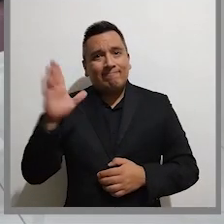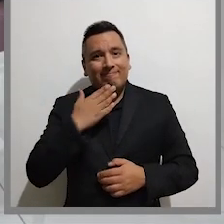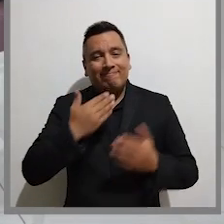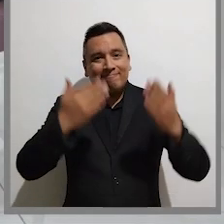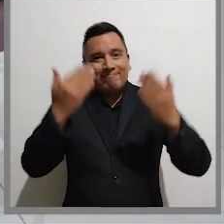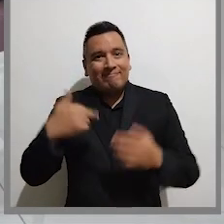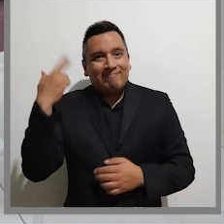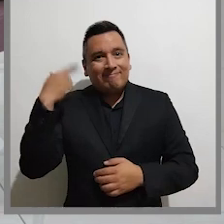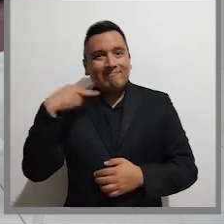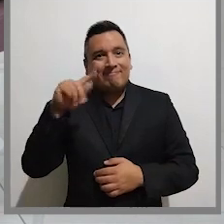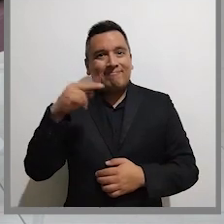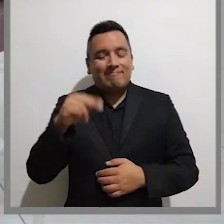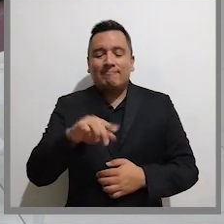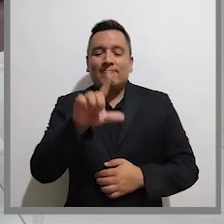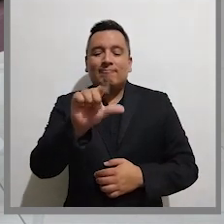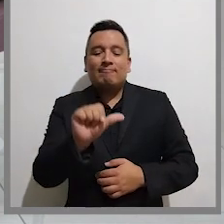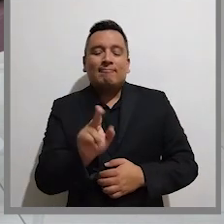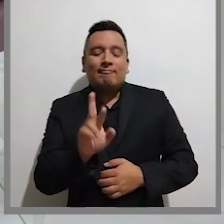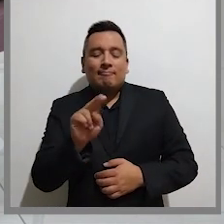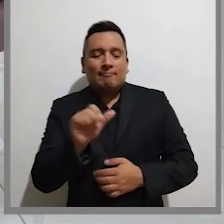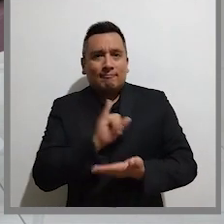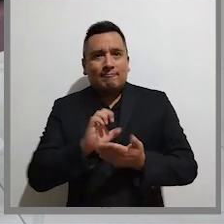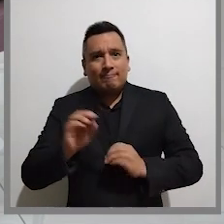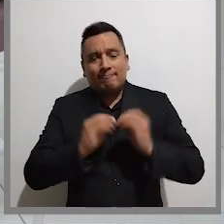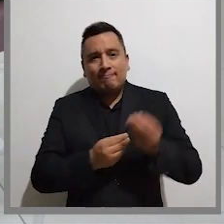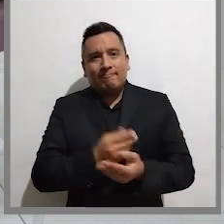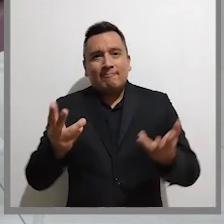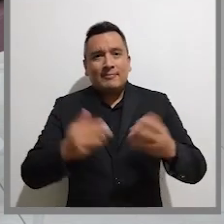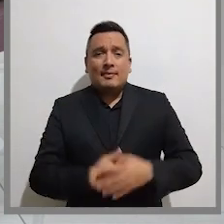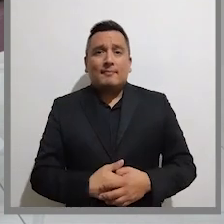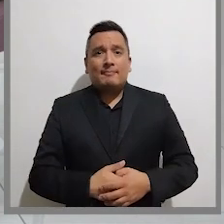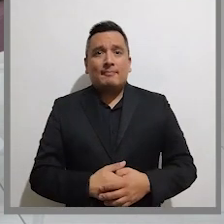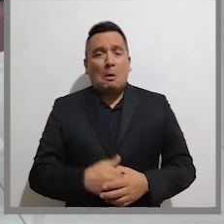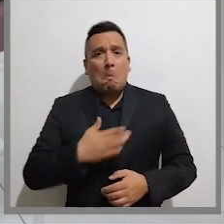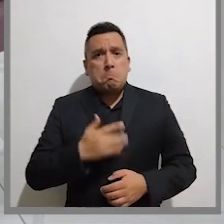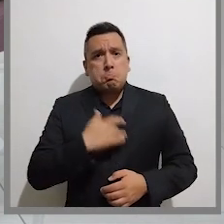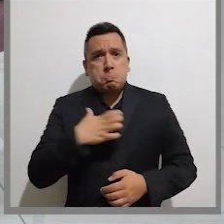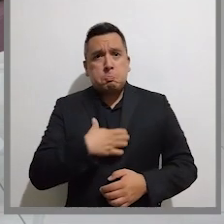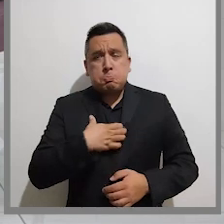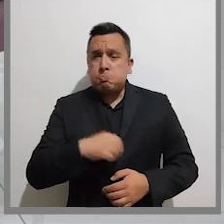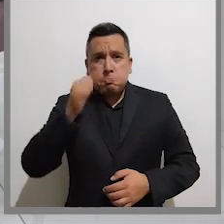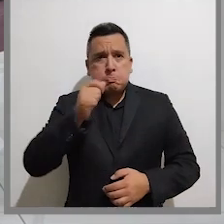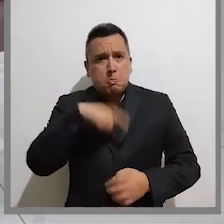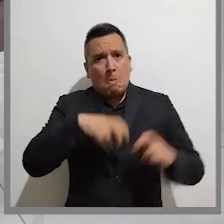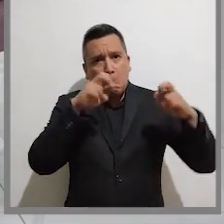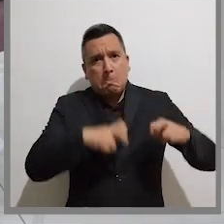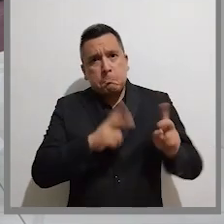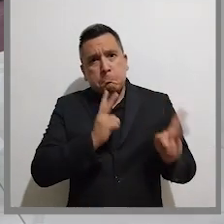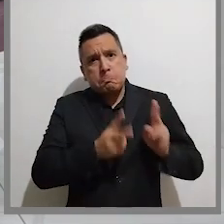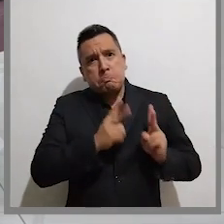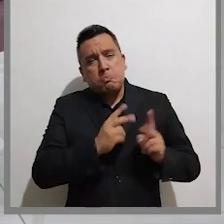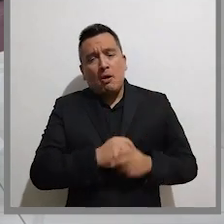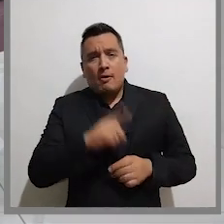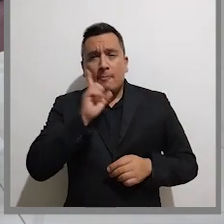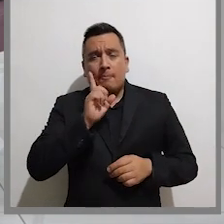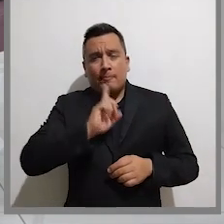Hola, ¿qué tal? Bienvenidos a su programa de La Urna, programa de radio y televisión del Instituto Electoral de Coahuila. Y me da mucho gusto, como siempre, tener aquí a